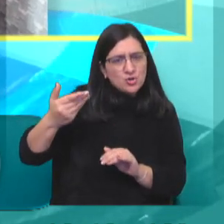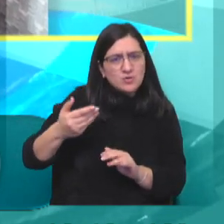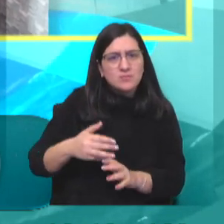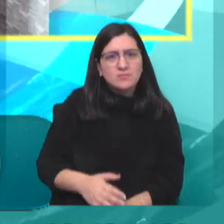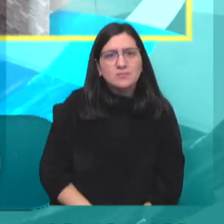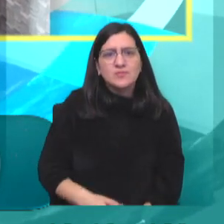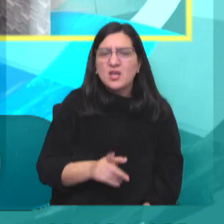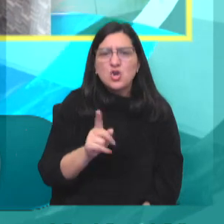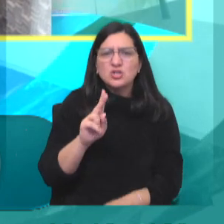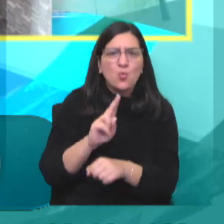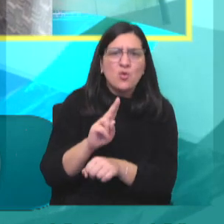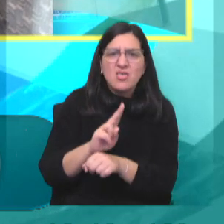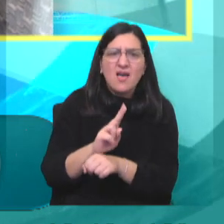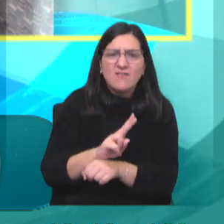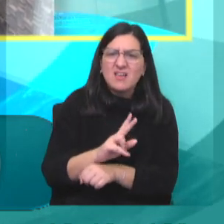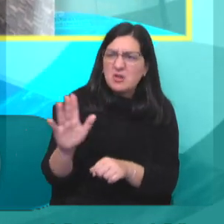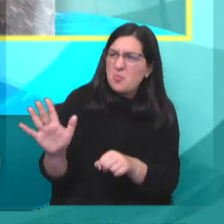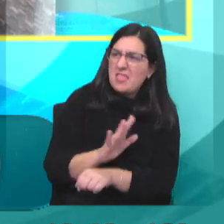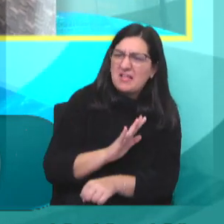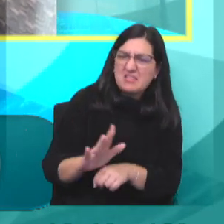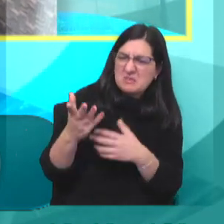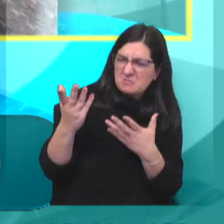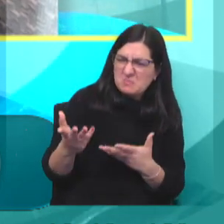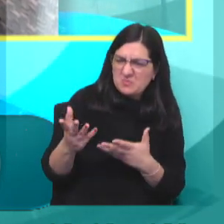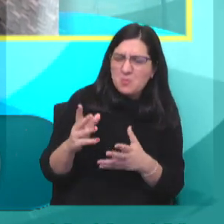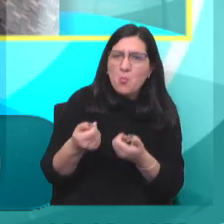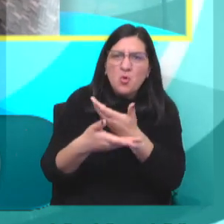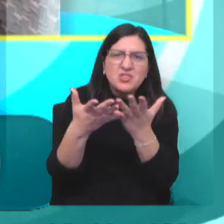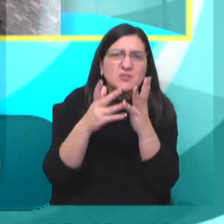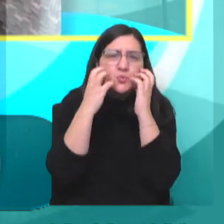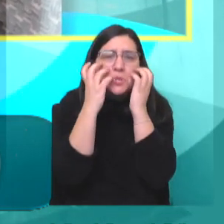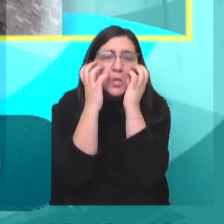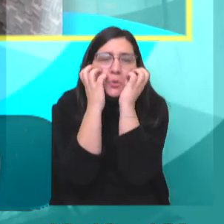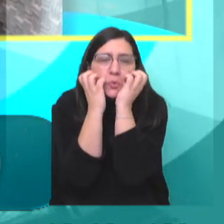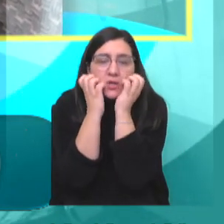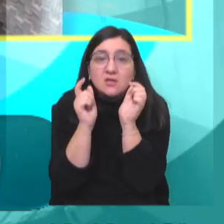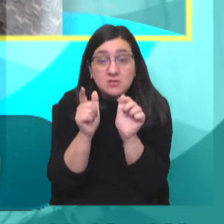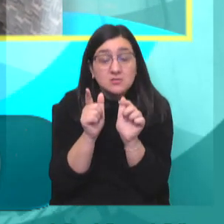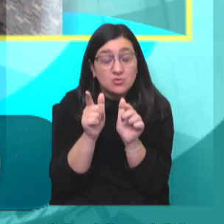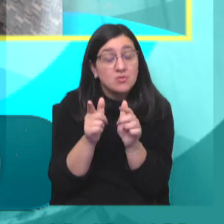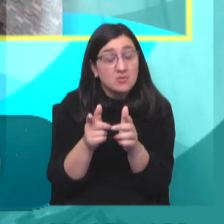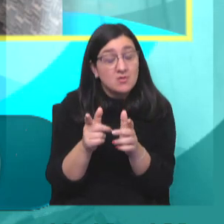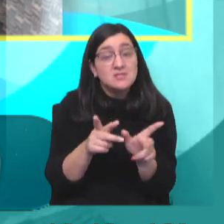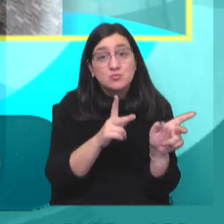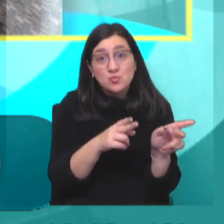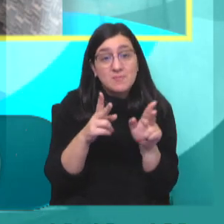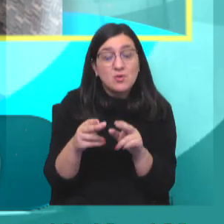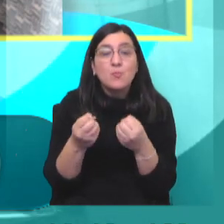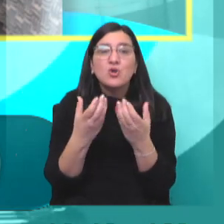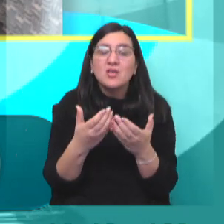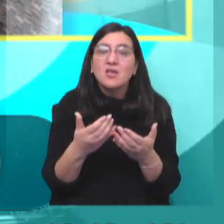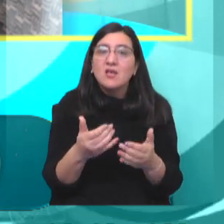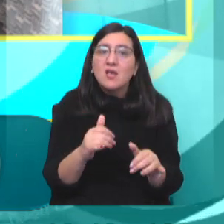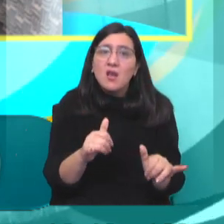que no se cuidaba, y cómo era actriz, y mostraba sus arrugas y demás. Y eso fue un disparador para hacer un episodio sobre por qué joroba tanto